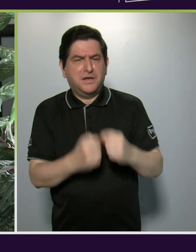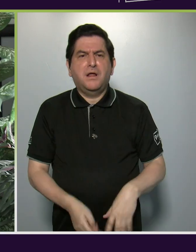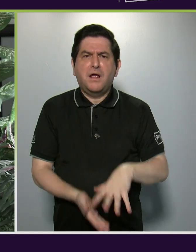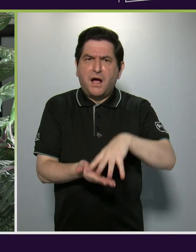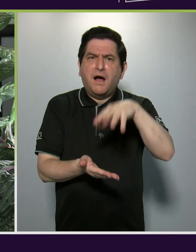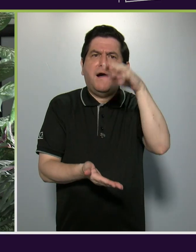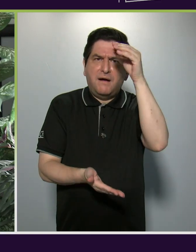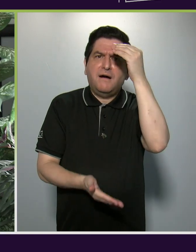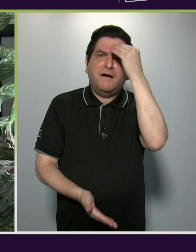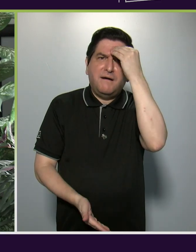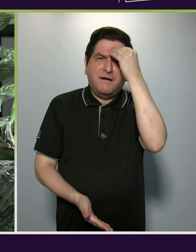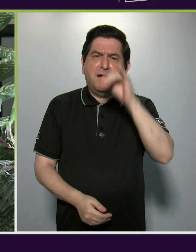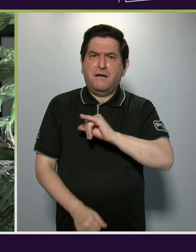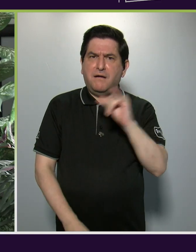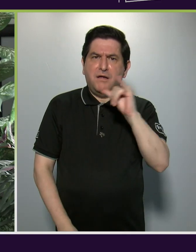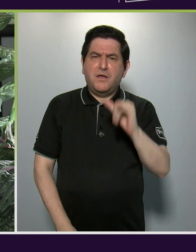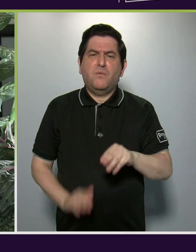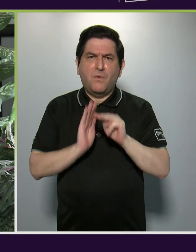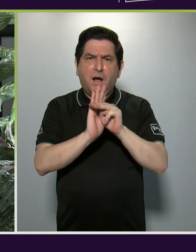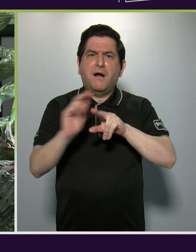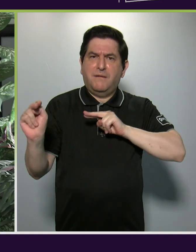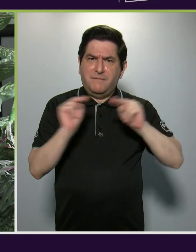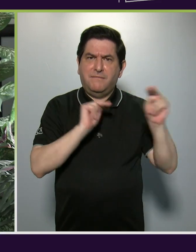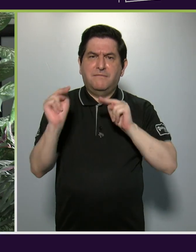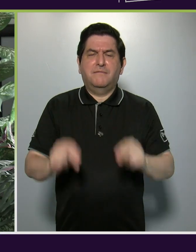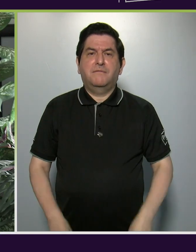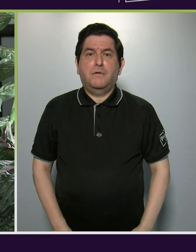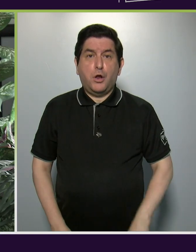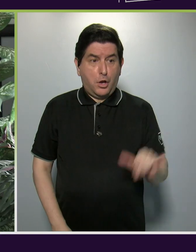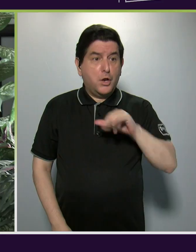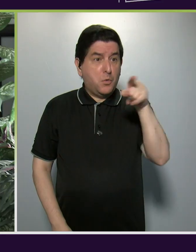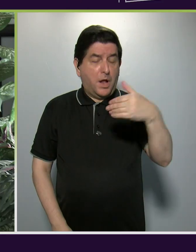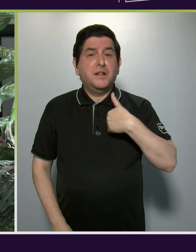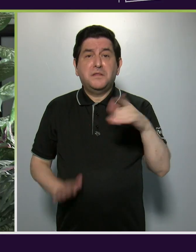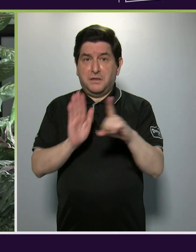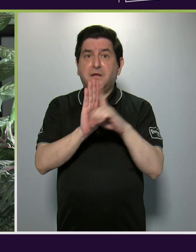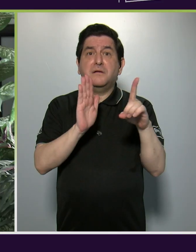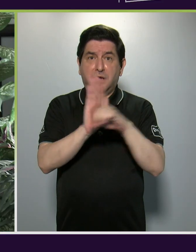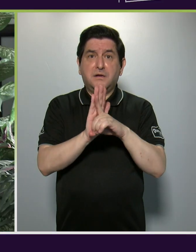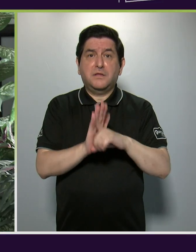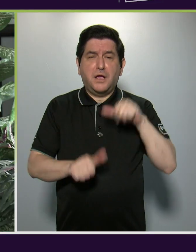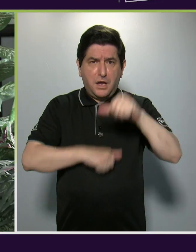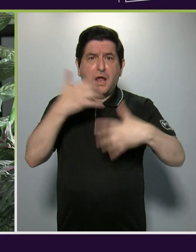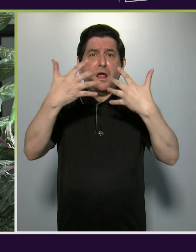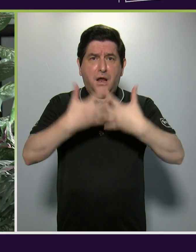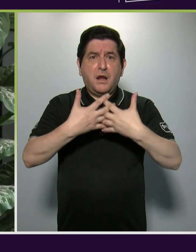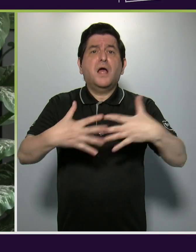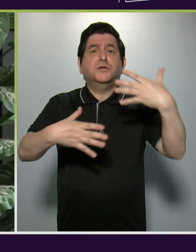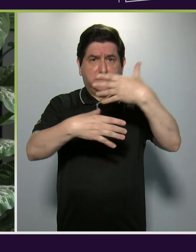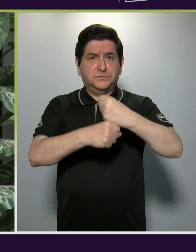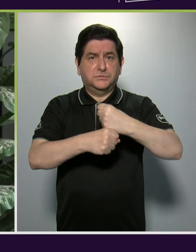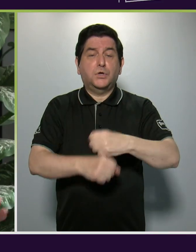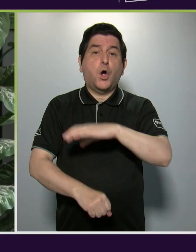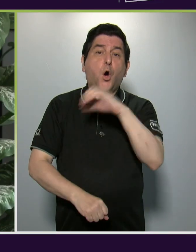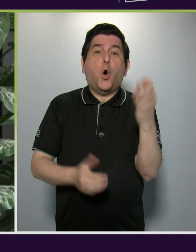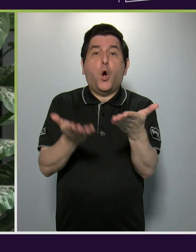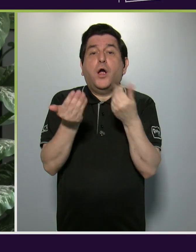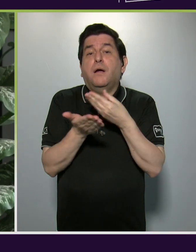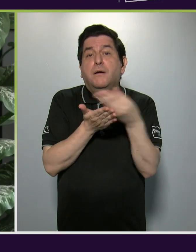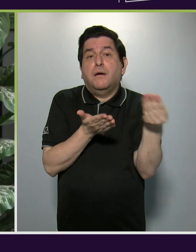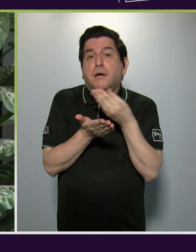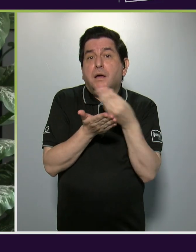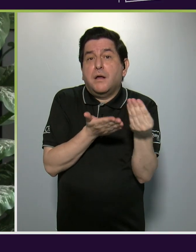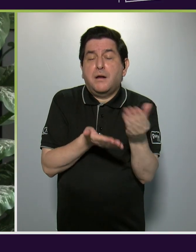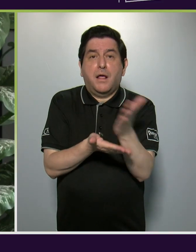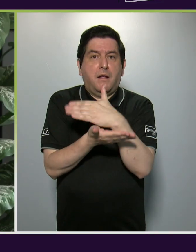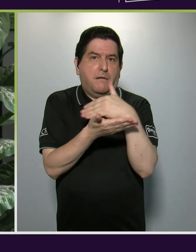aprender también de estos modelos de negocio, porque ellos también tienen todo el derecho de emprender o hacer sus pymes. O si quieren comprar